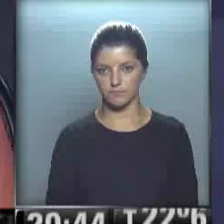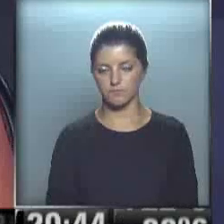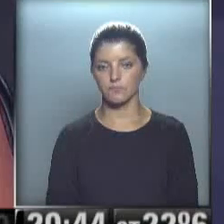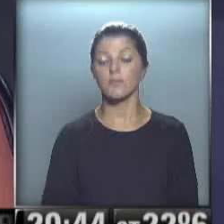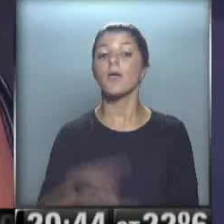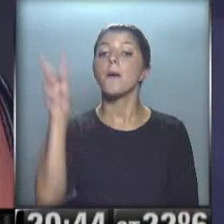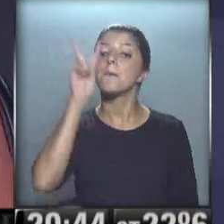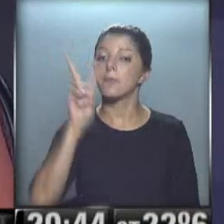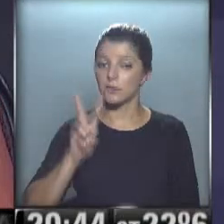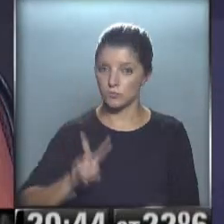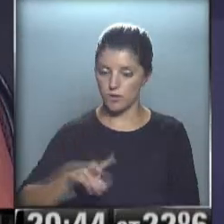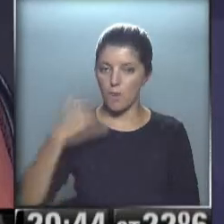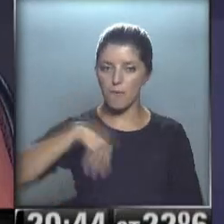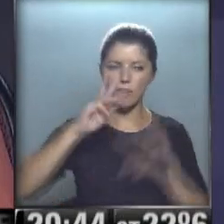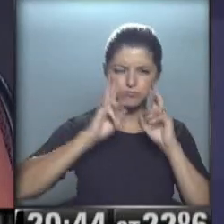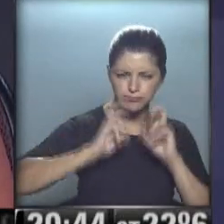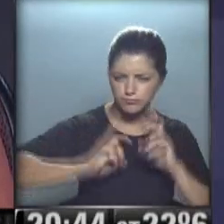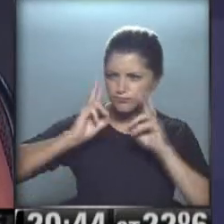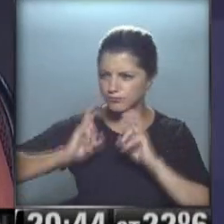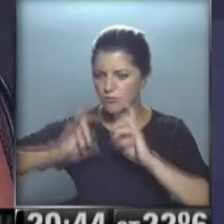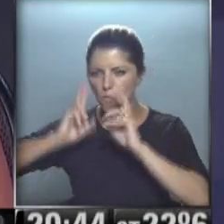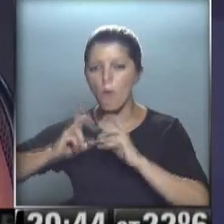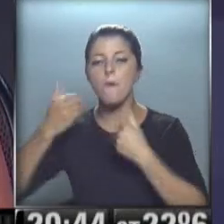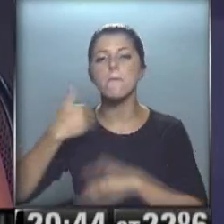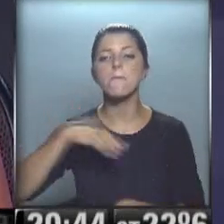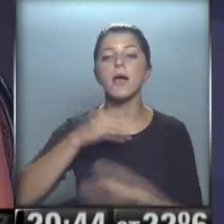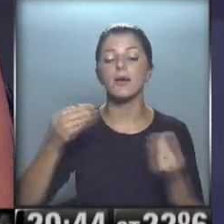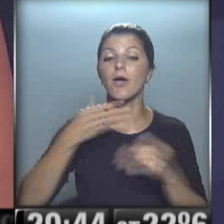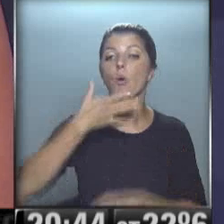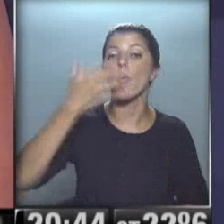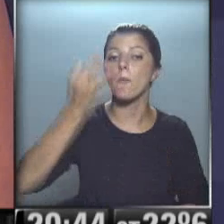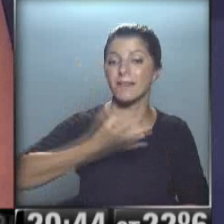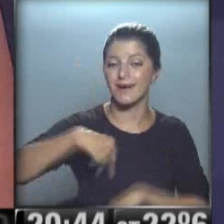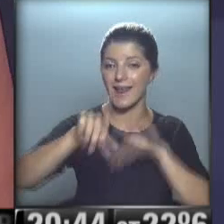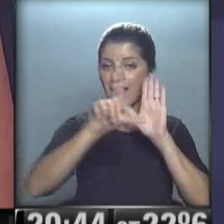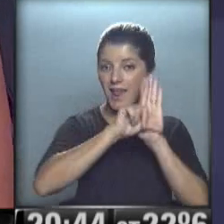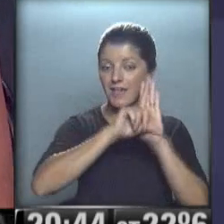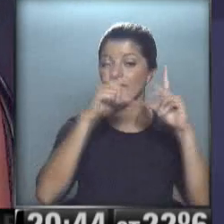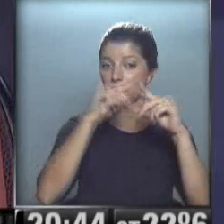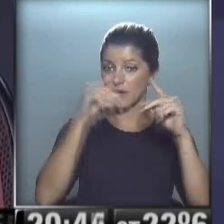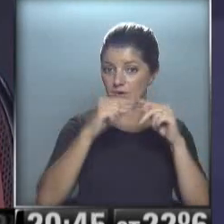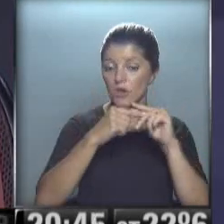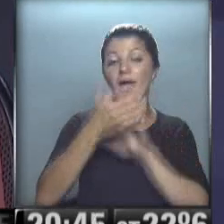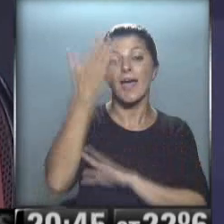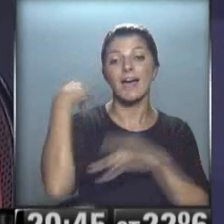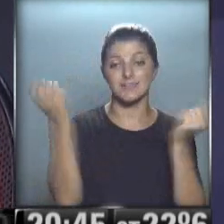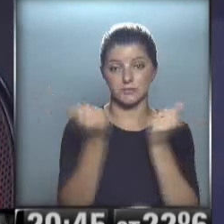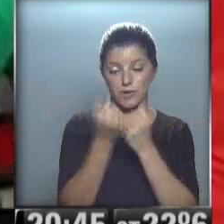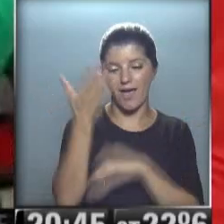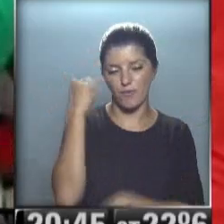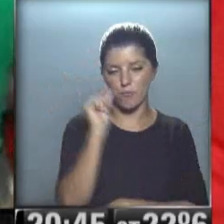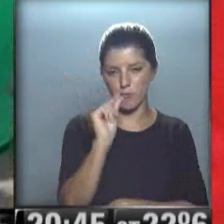En Venezuela realizan inspecciones para comprobar el cumplimiento de la ley de precios que fue sancionada hace muy